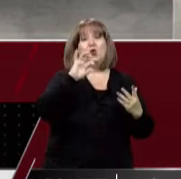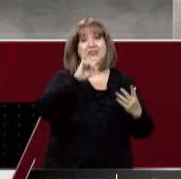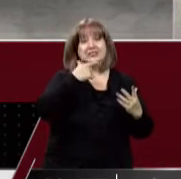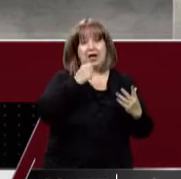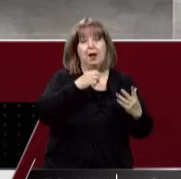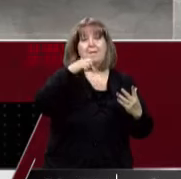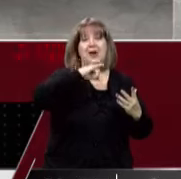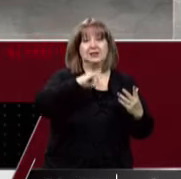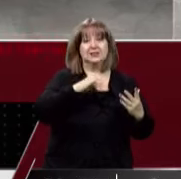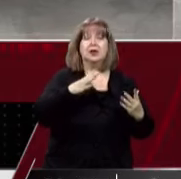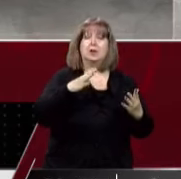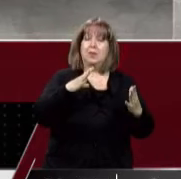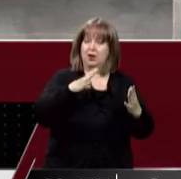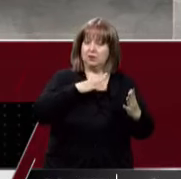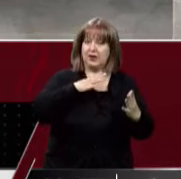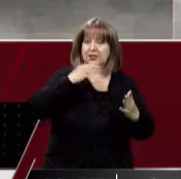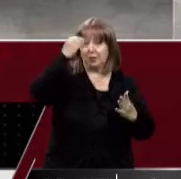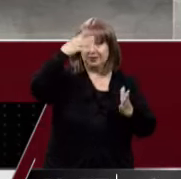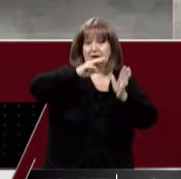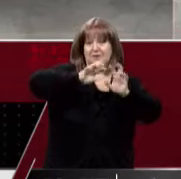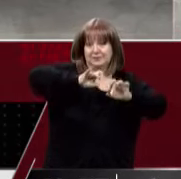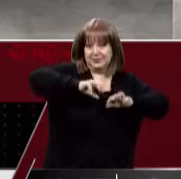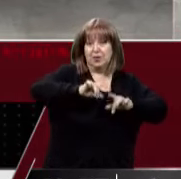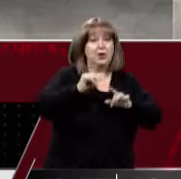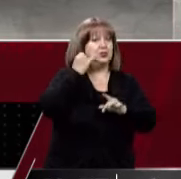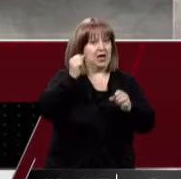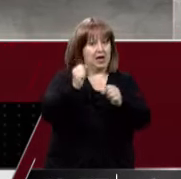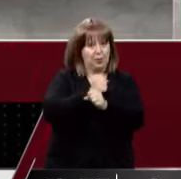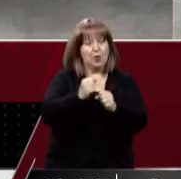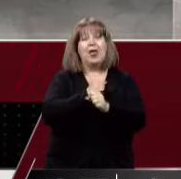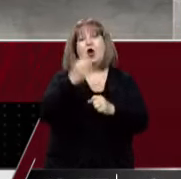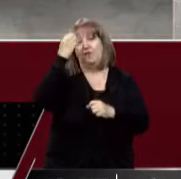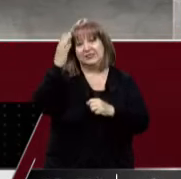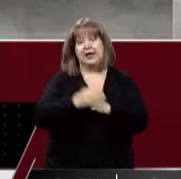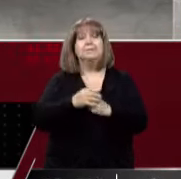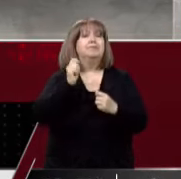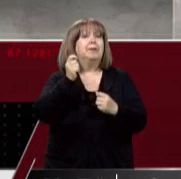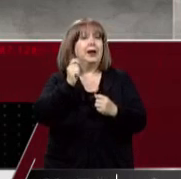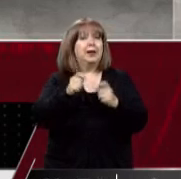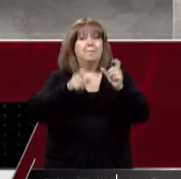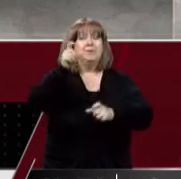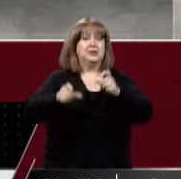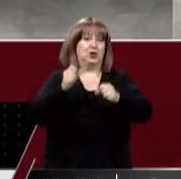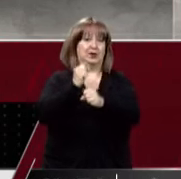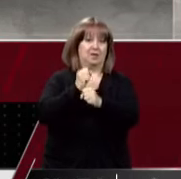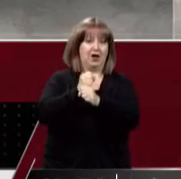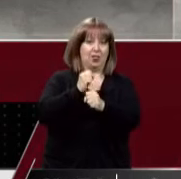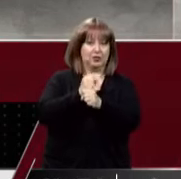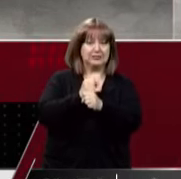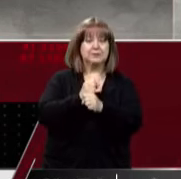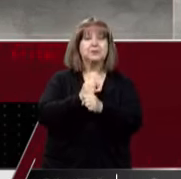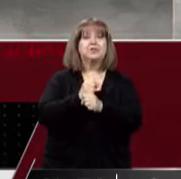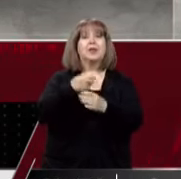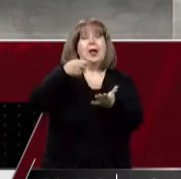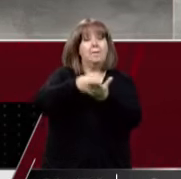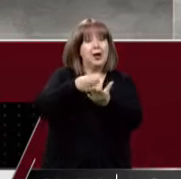través de un decreto, pero ya es información oficial. Totalmente. Bueno, ¿qué va a pasar con esto? Justamente es para trabajadores formales, y este bono, el